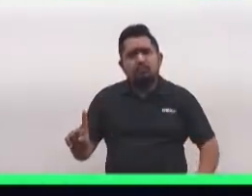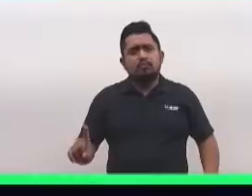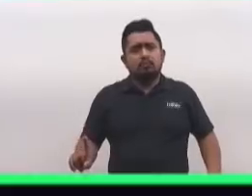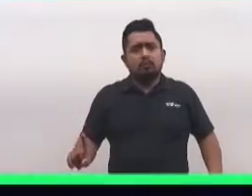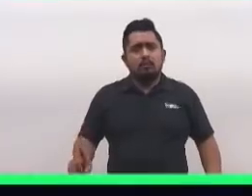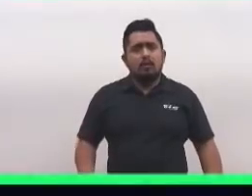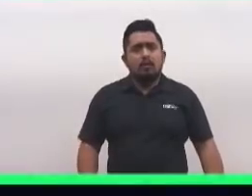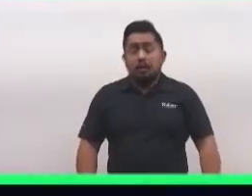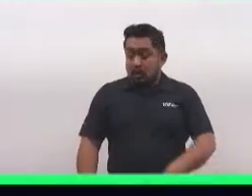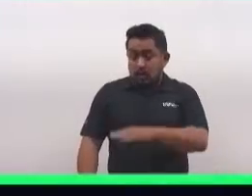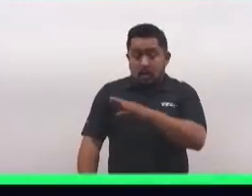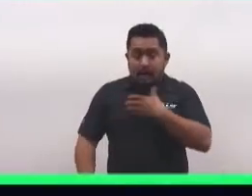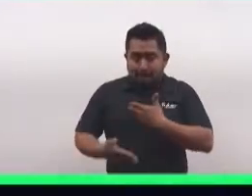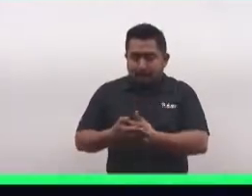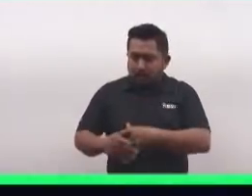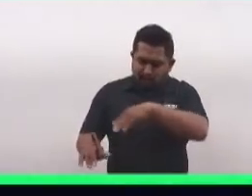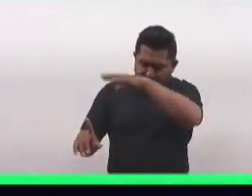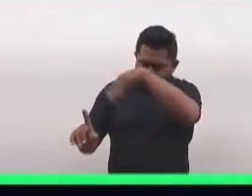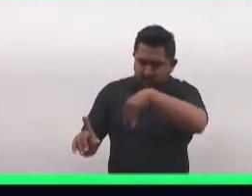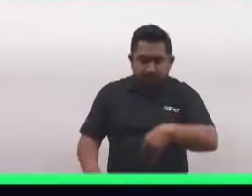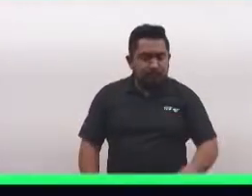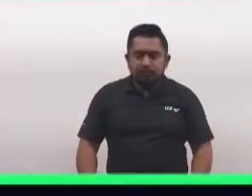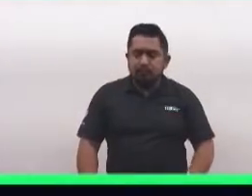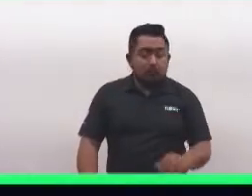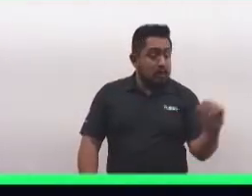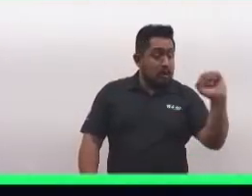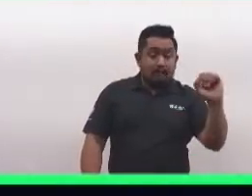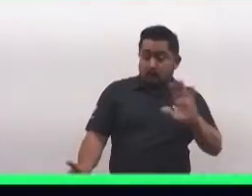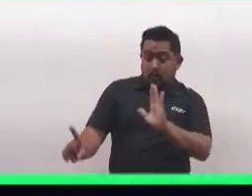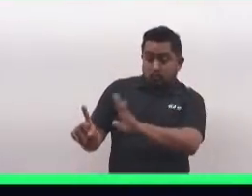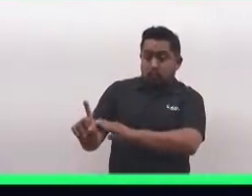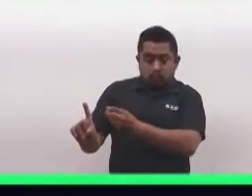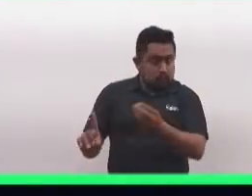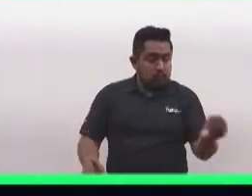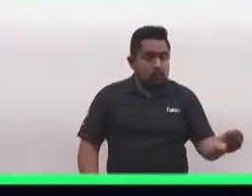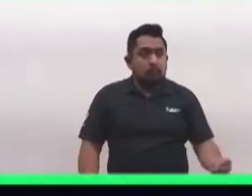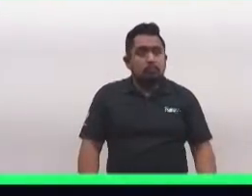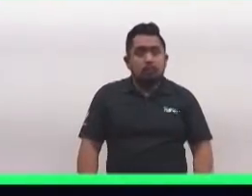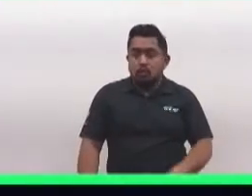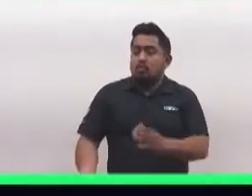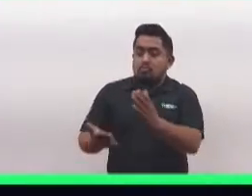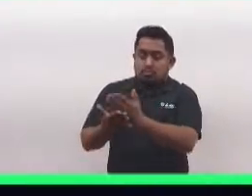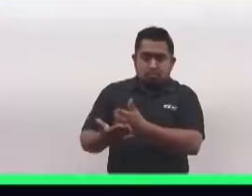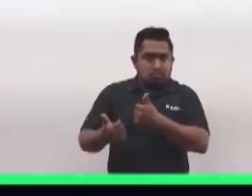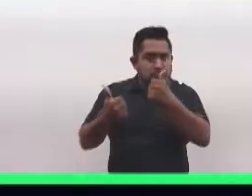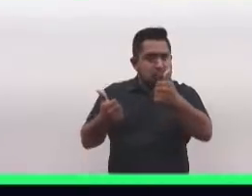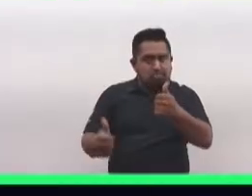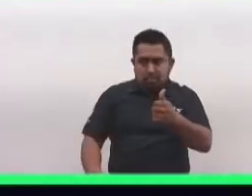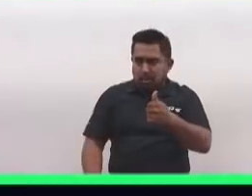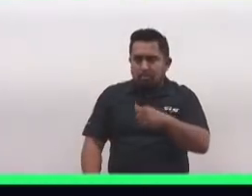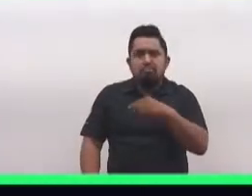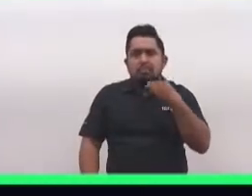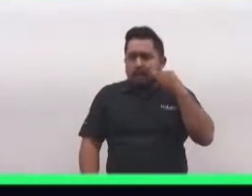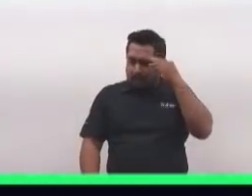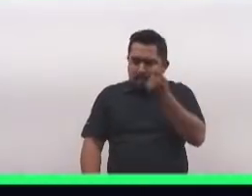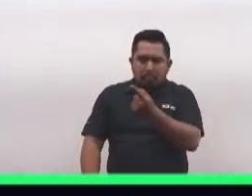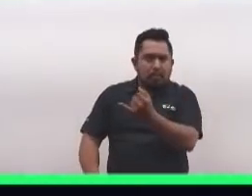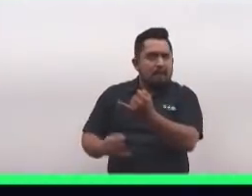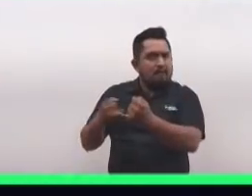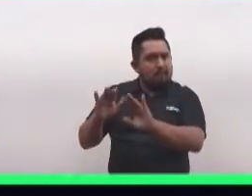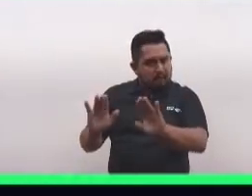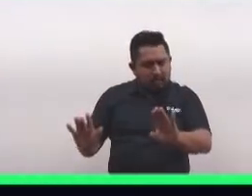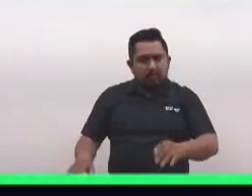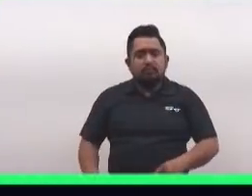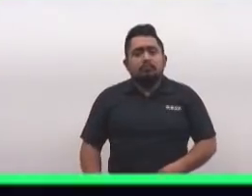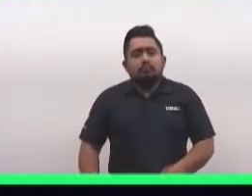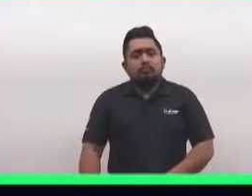y mira aquí está tu karma buen estudiante no hay que andarlo empujando y hasta por terminar su carrera pasa